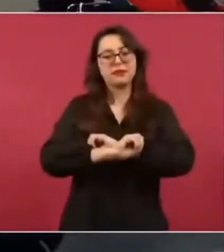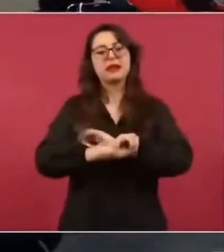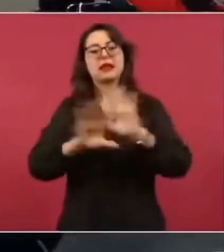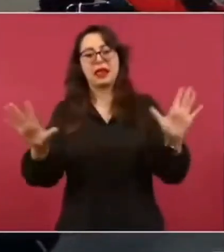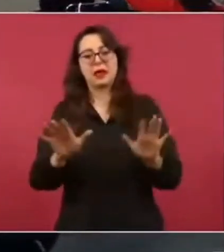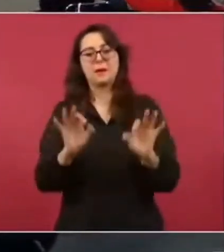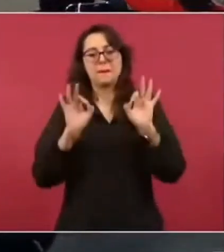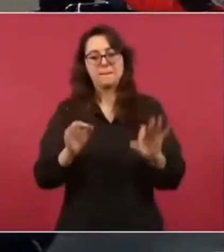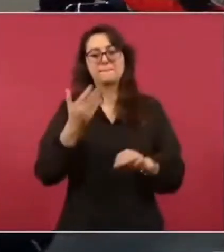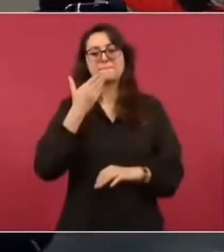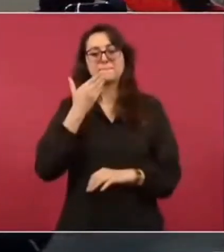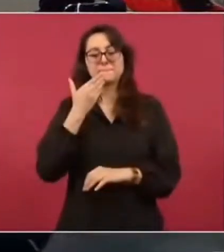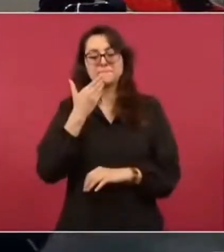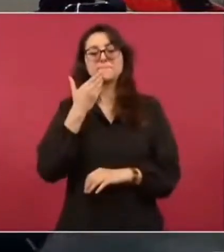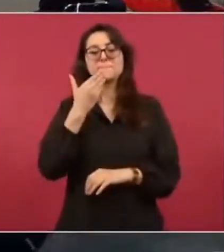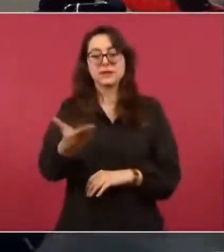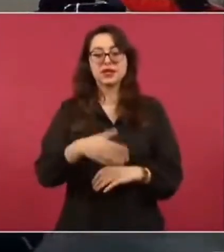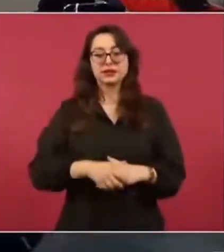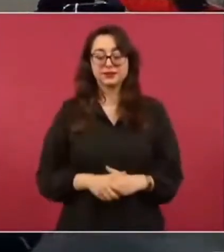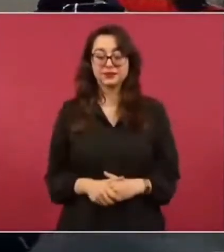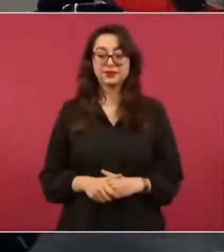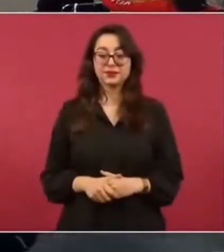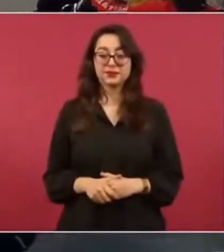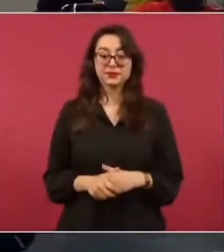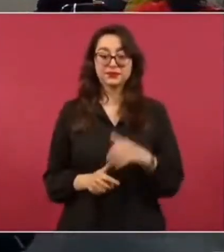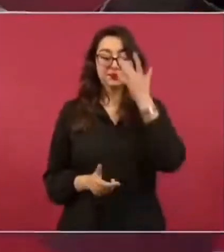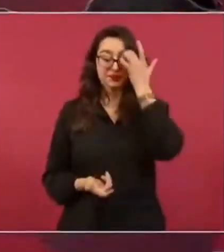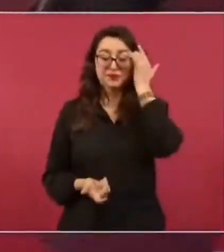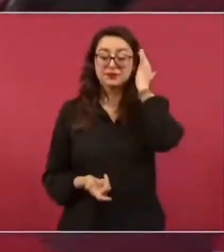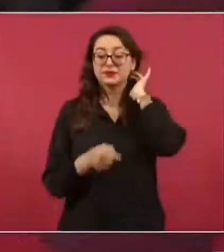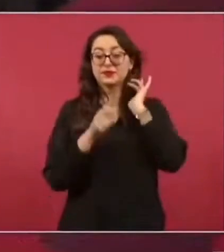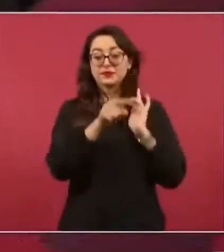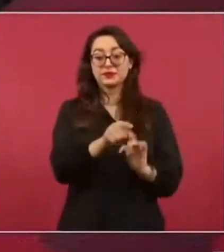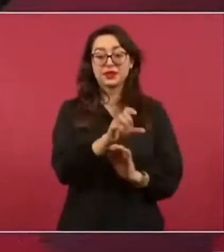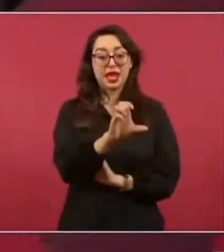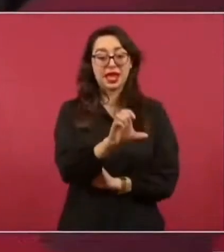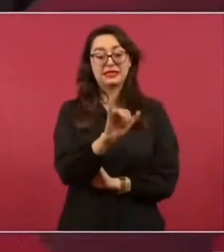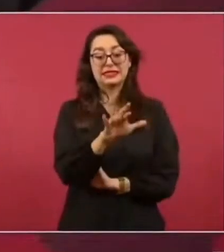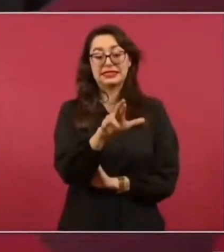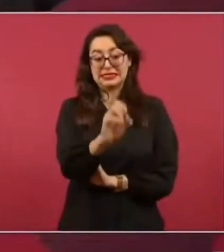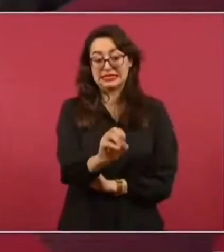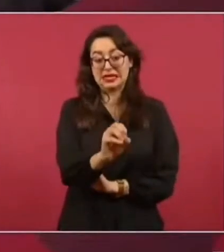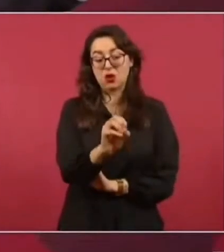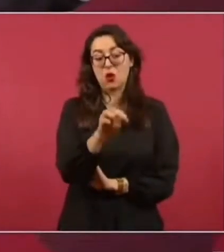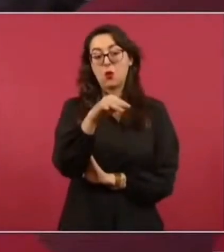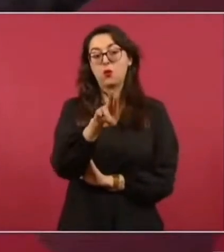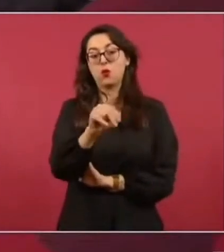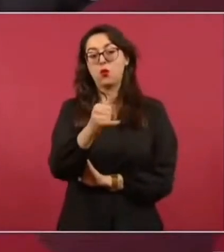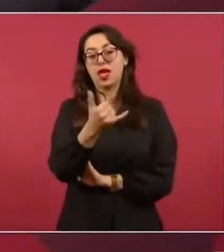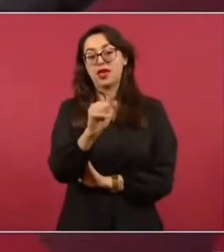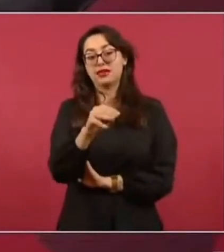porque para Ciro existe la sociedad